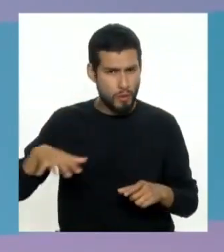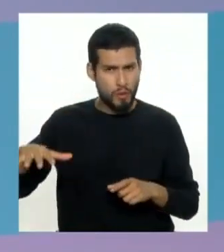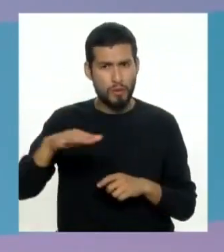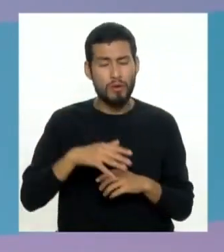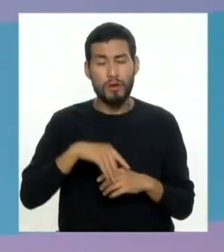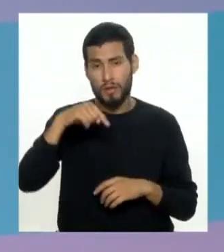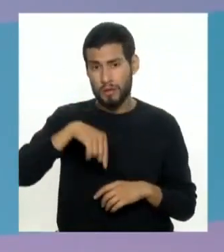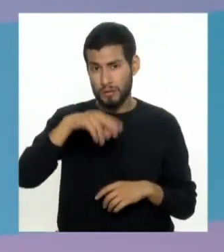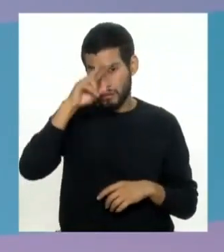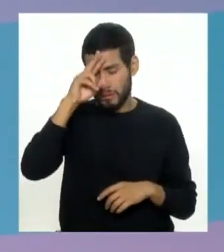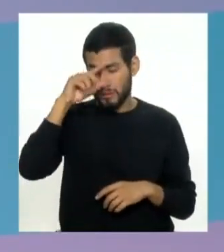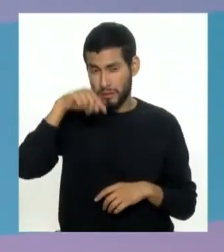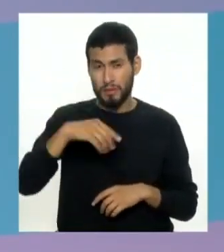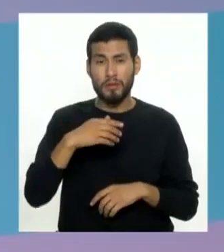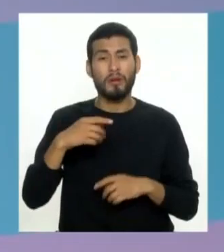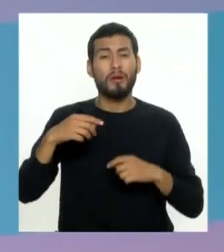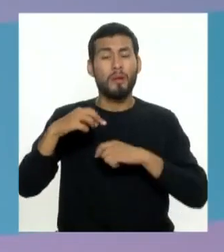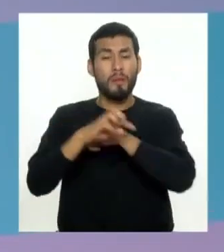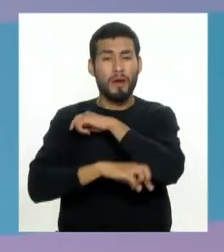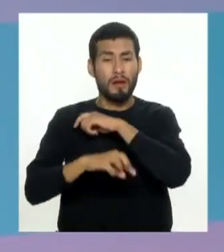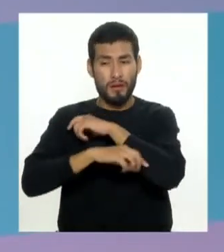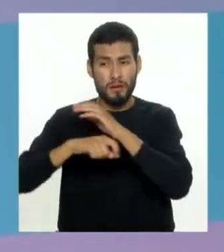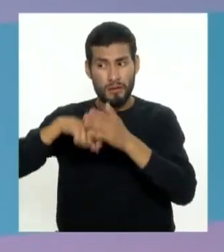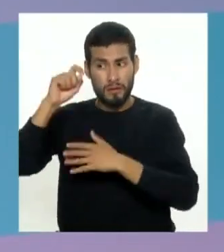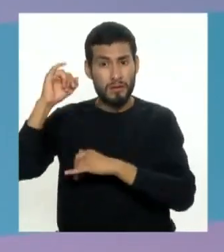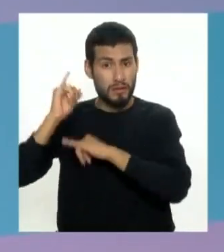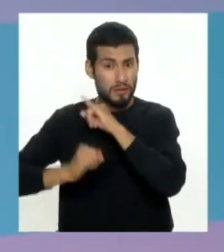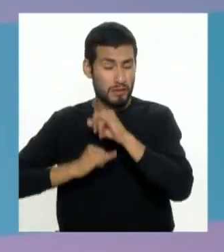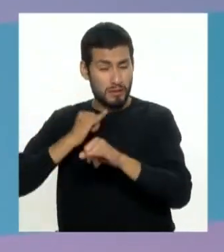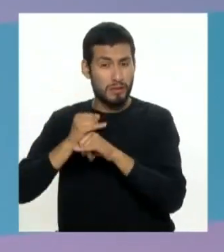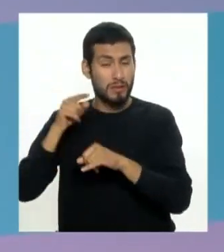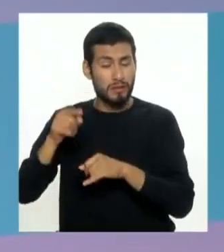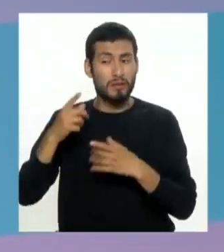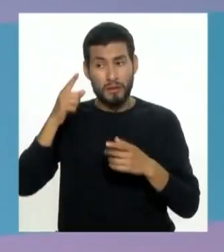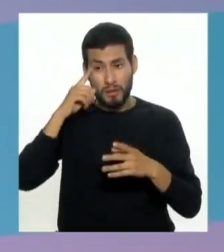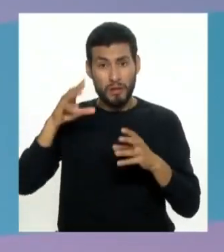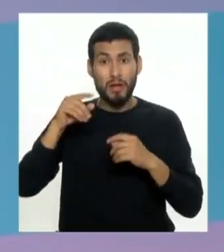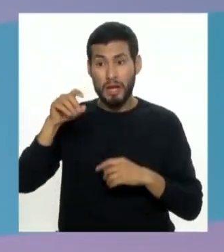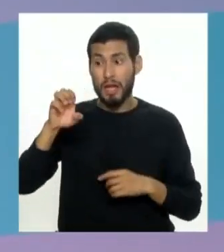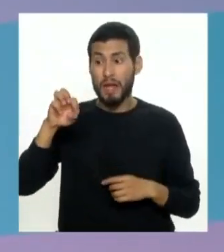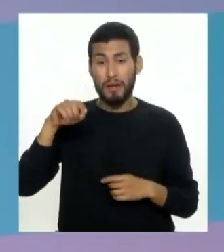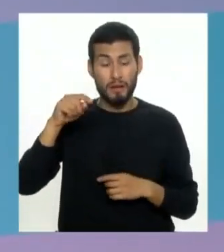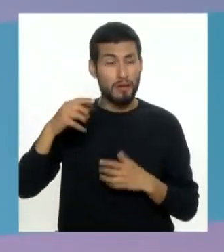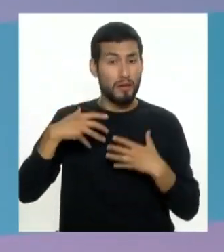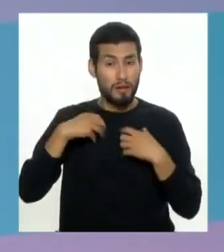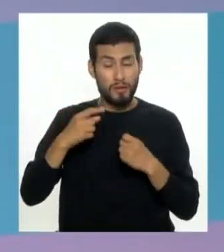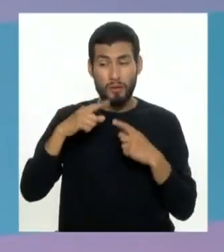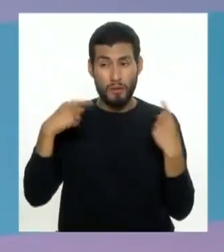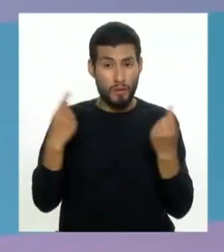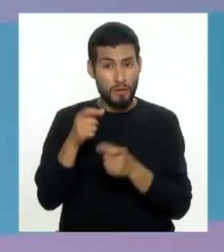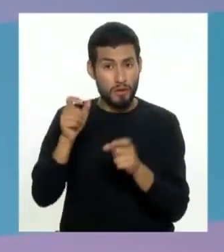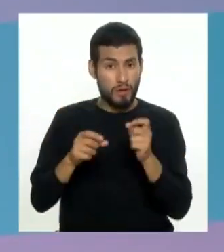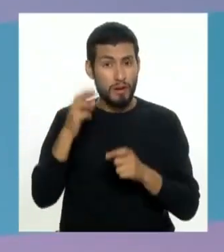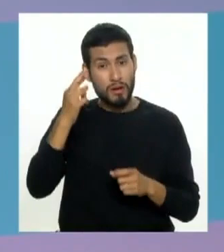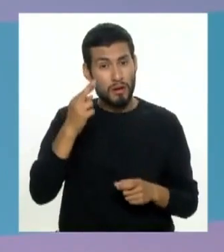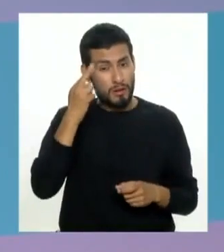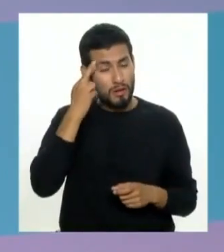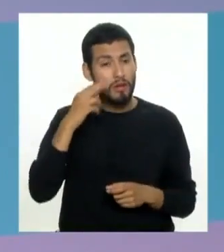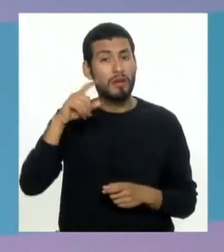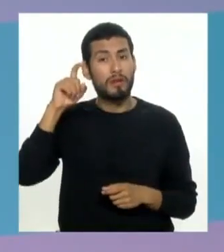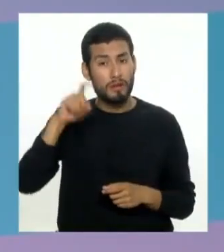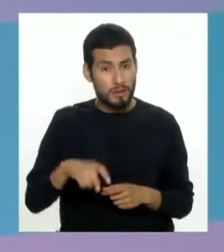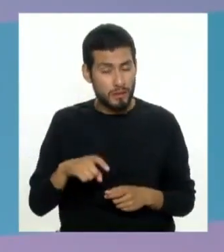el Perú, como Estado, es un firmante de un tratado internacional que considera la epilepsia una enfermedad de salud pública y, por tanto, tiene